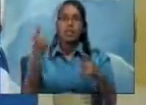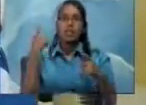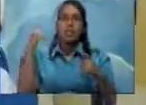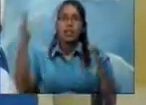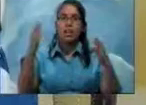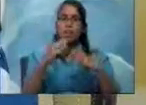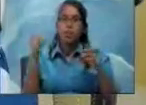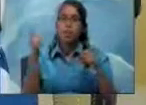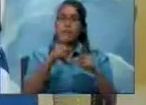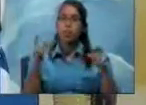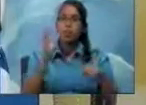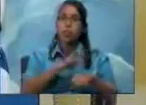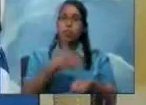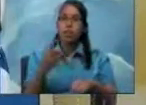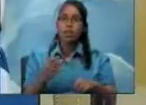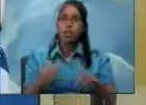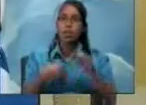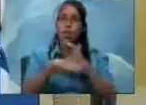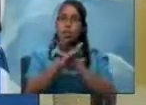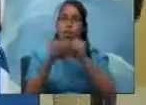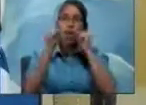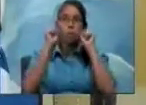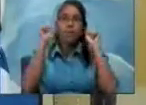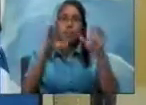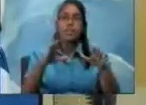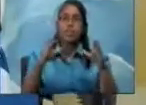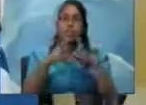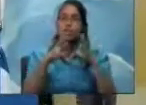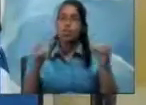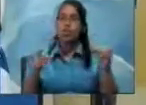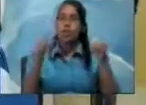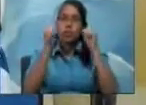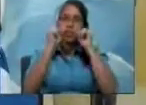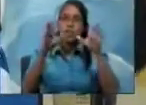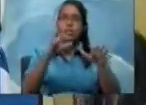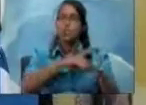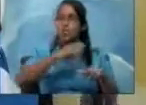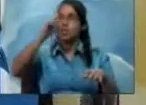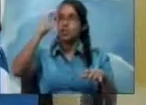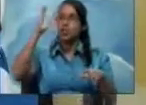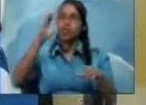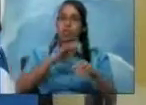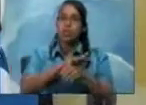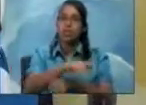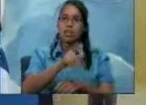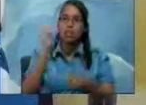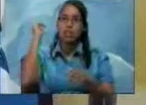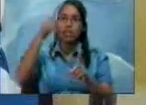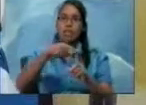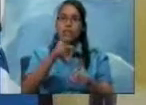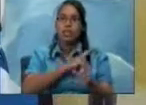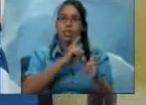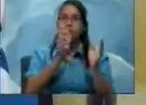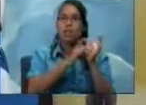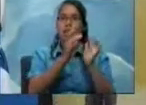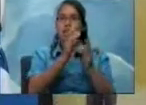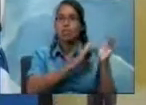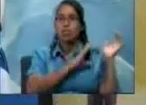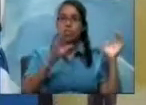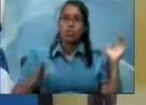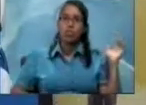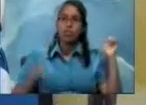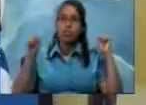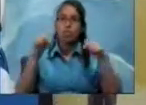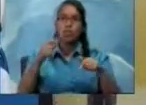es statique porque los voy a bendecir todas las bendiciones de Dios descienden a través de Jesucristo oiga lo que